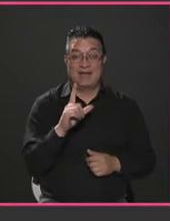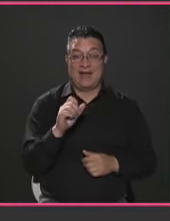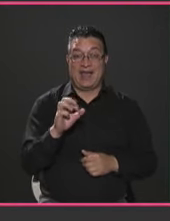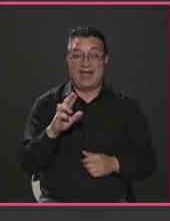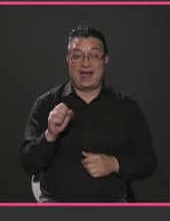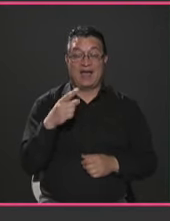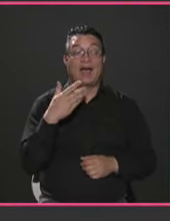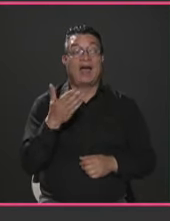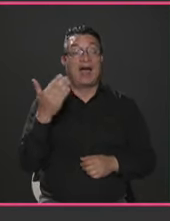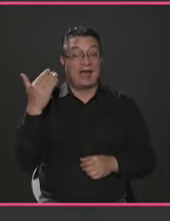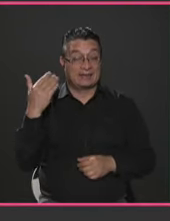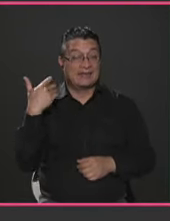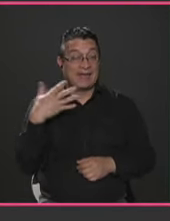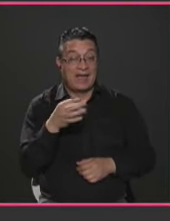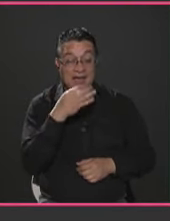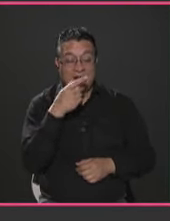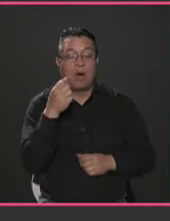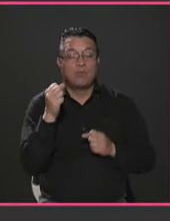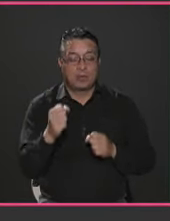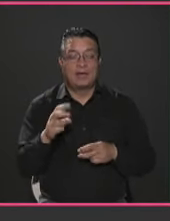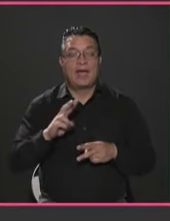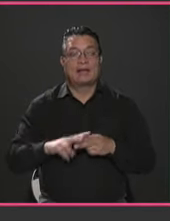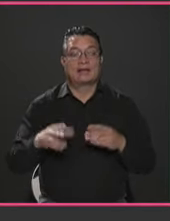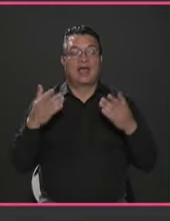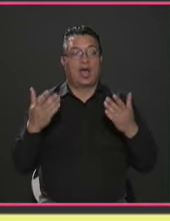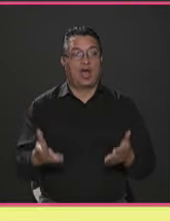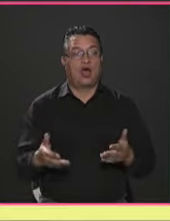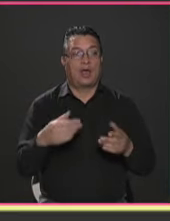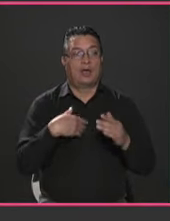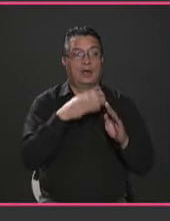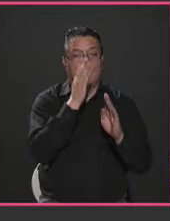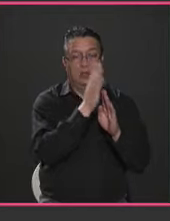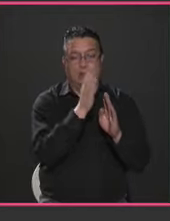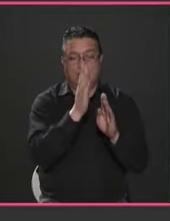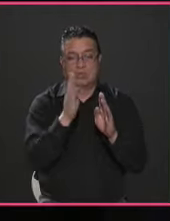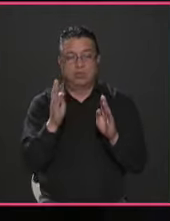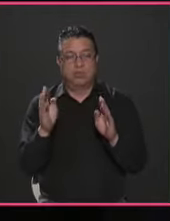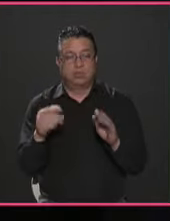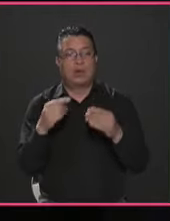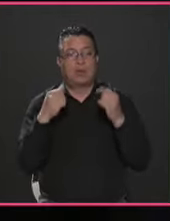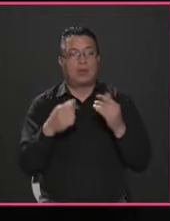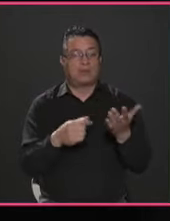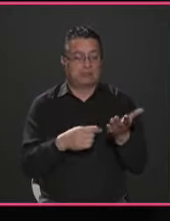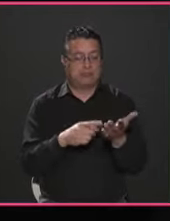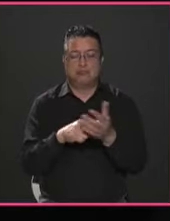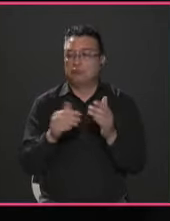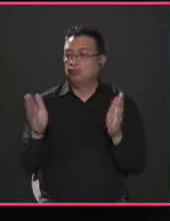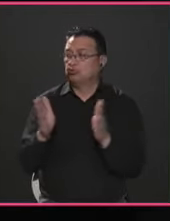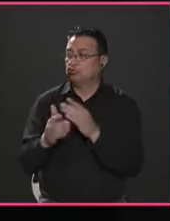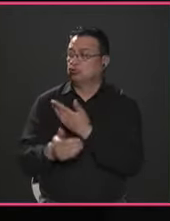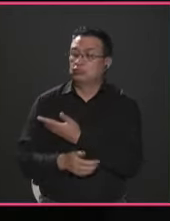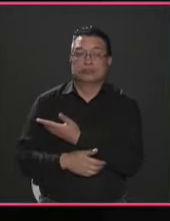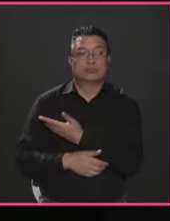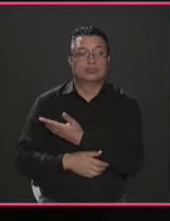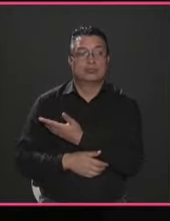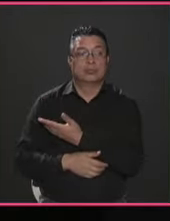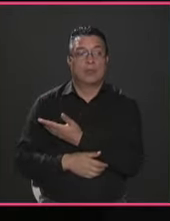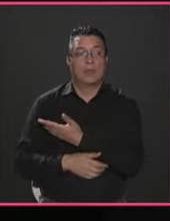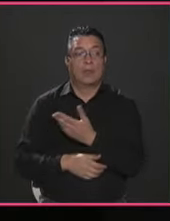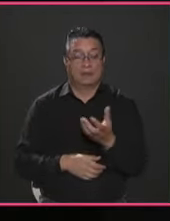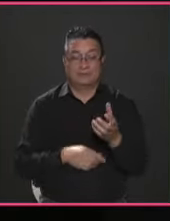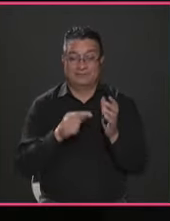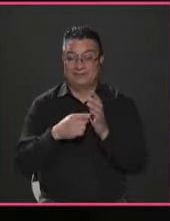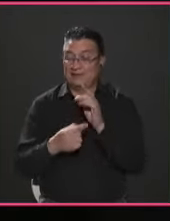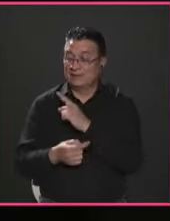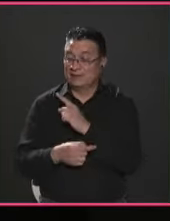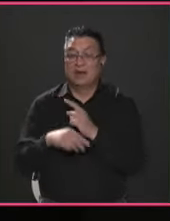anteriormente ahora podemos hacer eso con un secuenciador que cae en la palma de mi mano este segador se